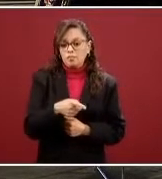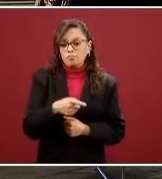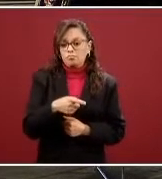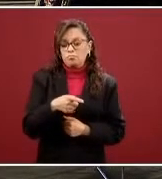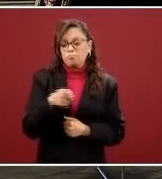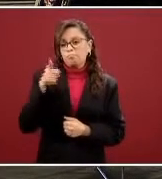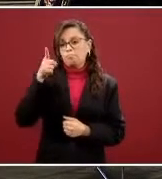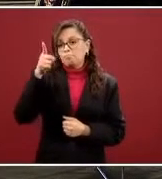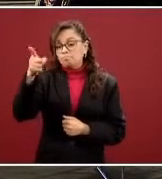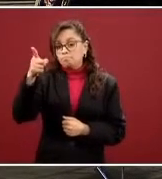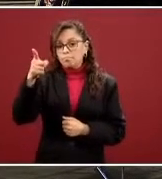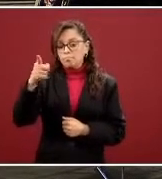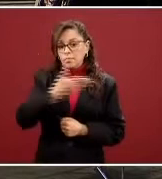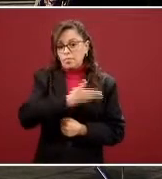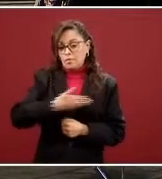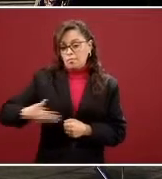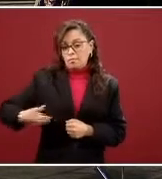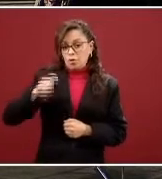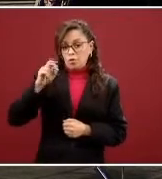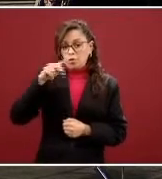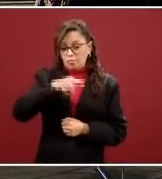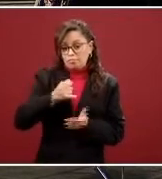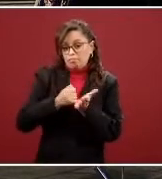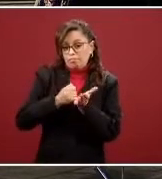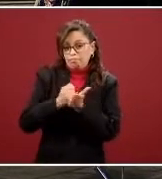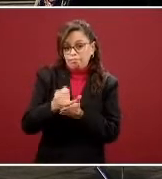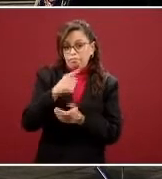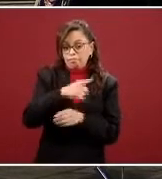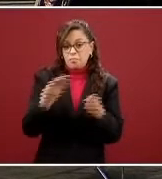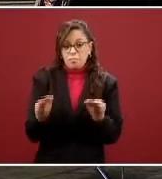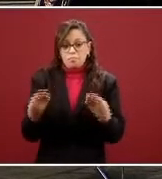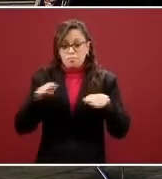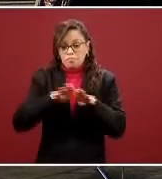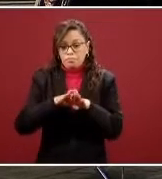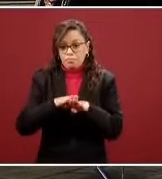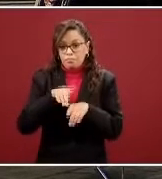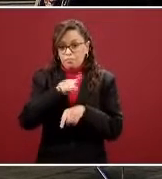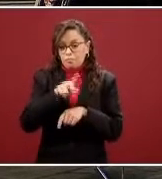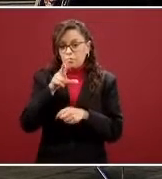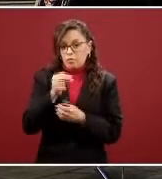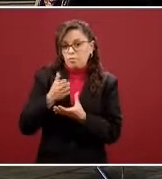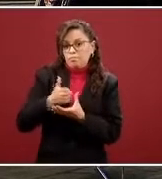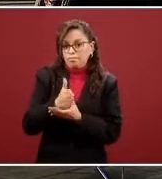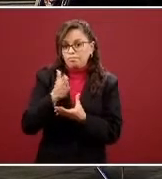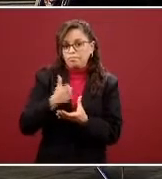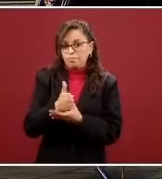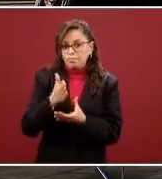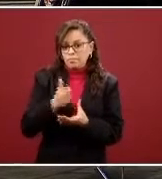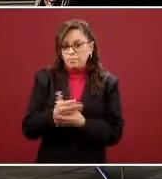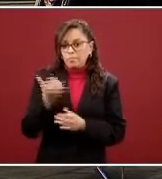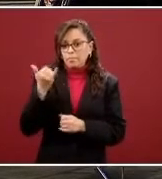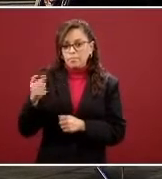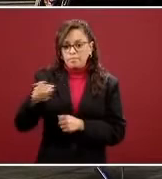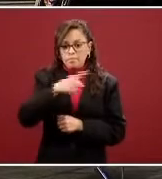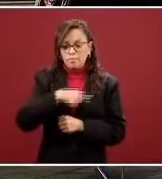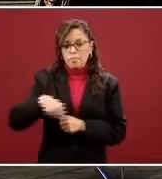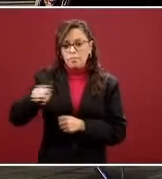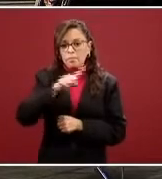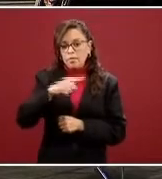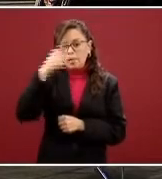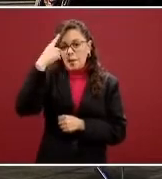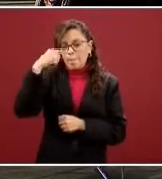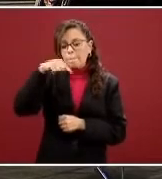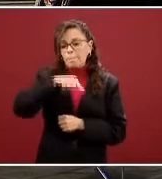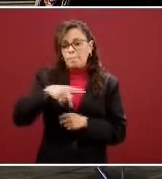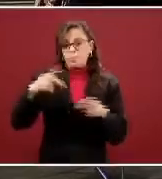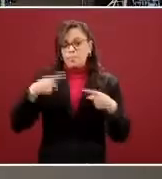Trump de cerrar la frontera o en este caso la decisión de políticas públicas de deportar a migrantes. Gracias.